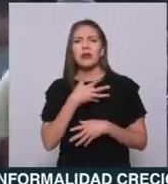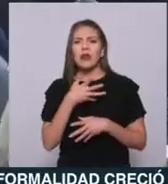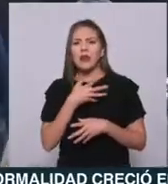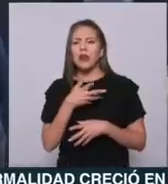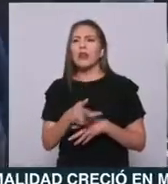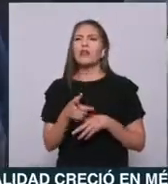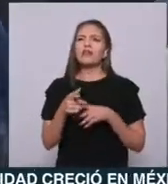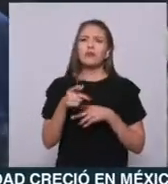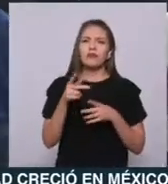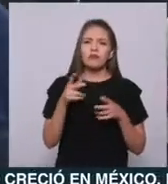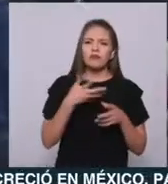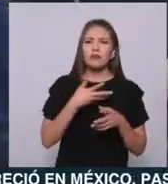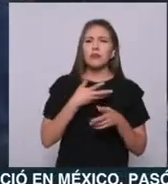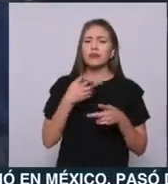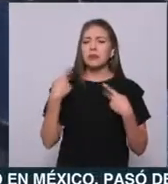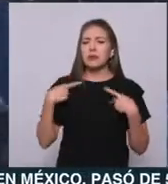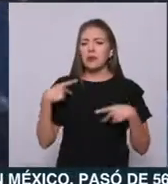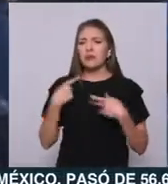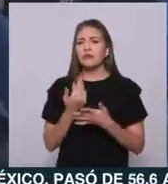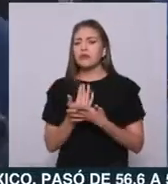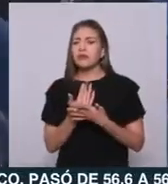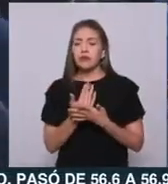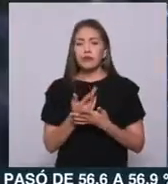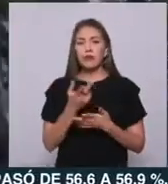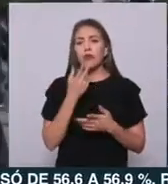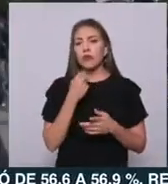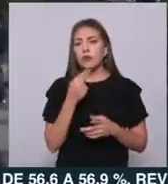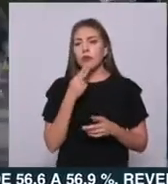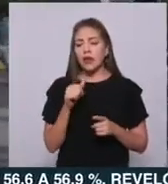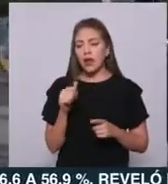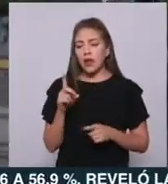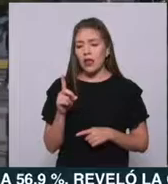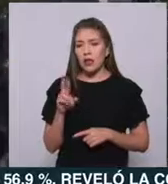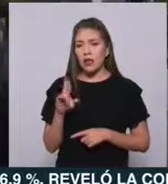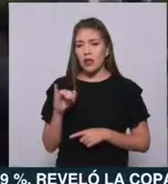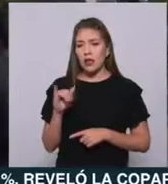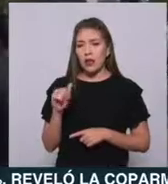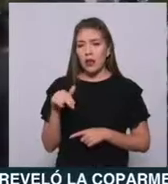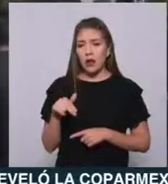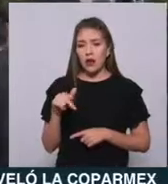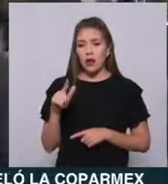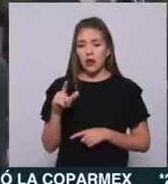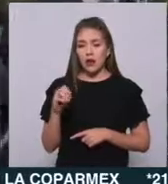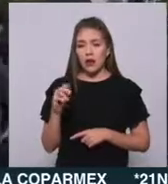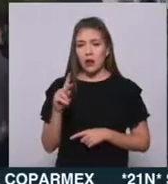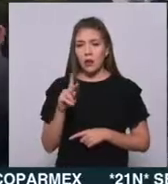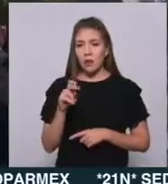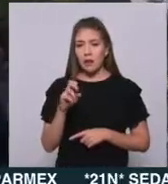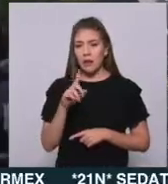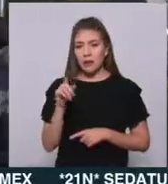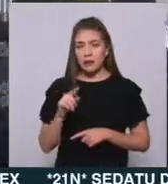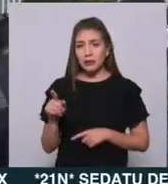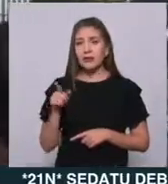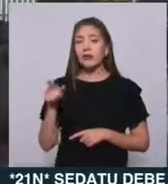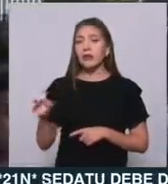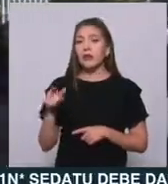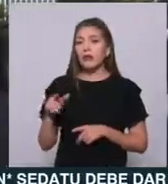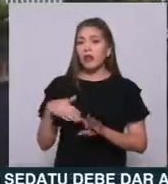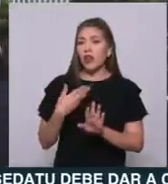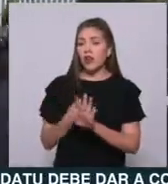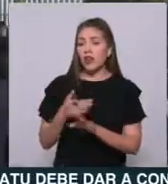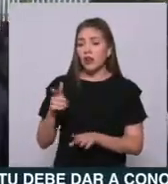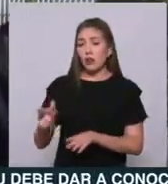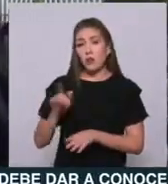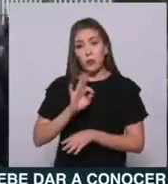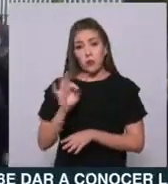situación. Me refiero a Adrián López, el que fue amenazado de muerte con el propósito de que se alejara del